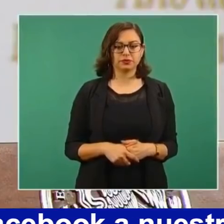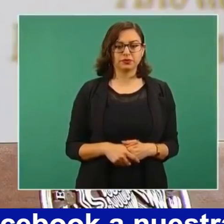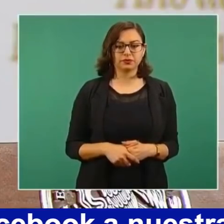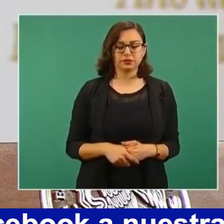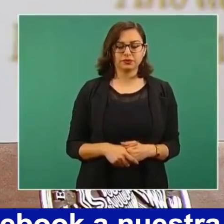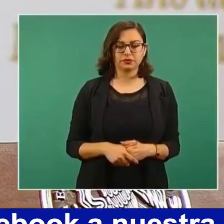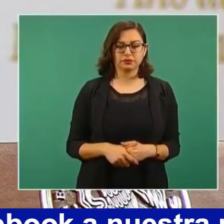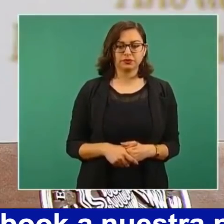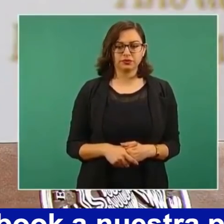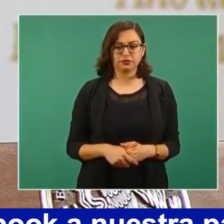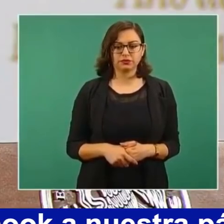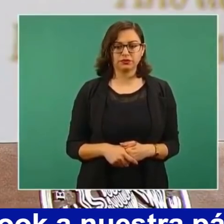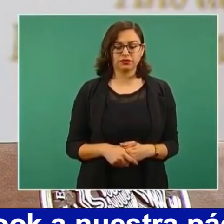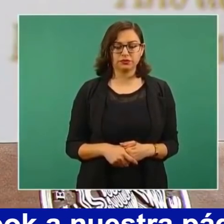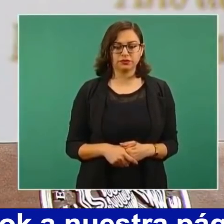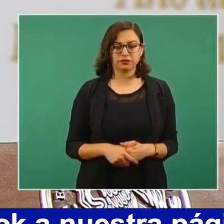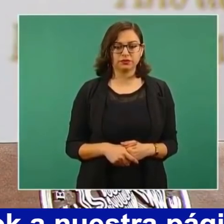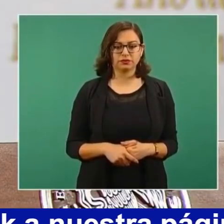llamados